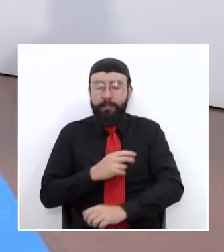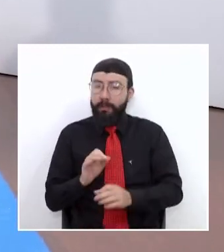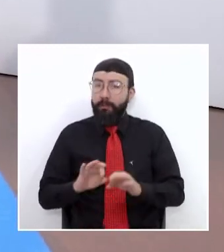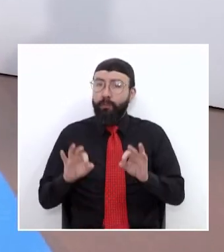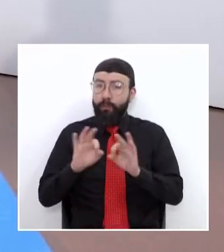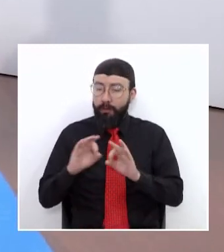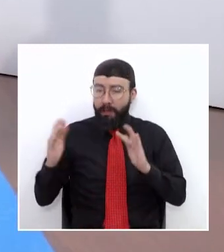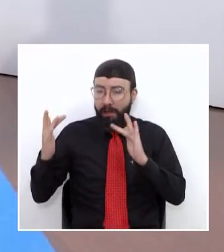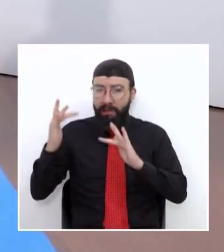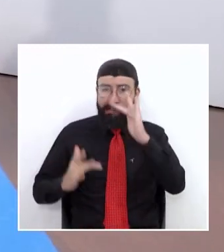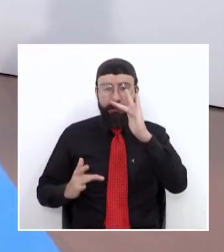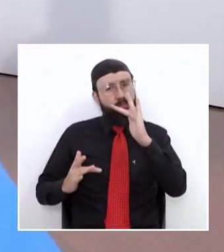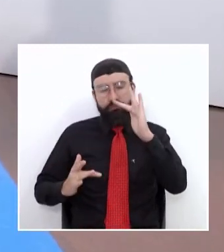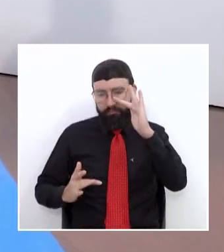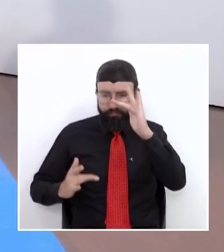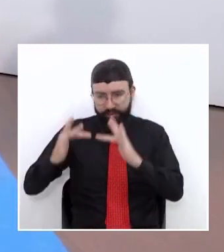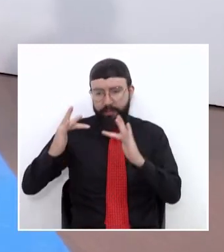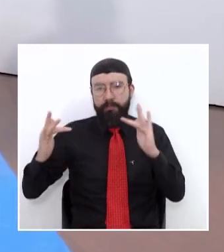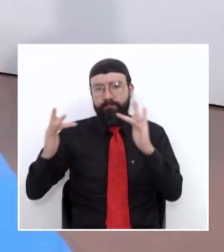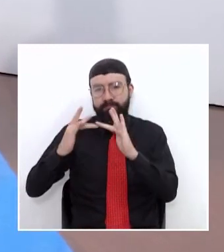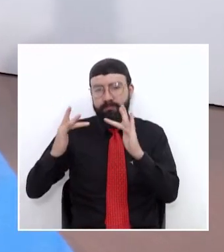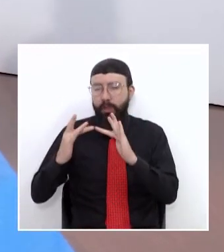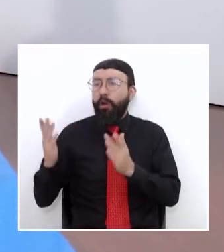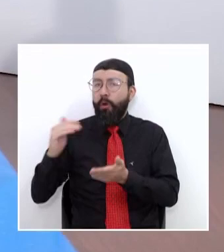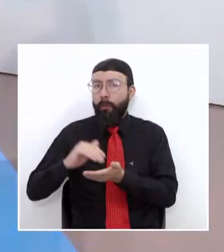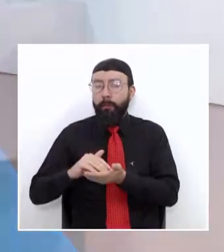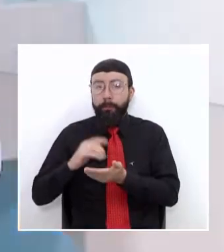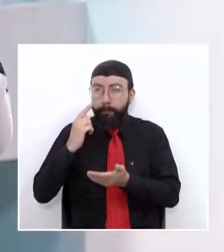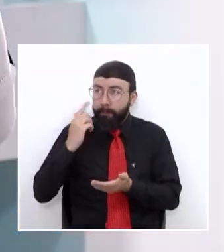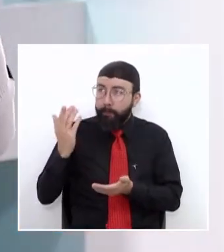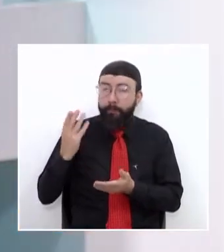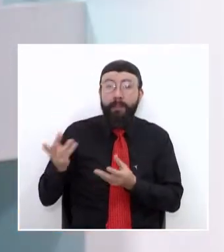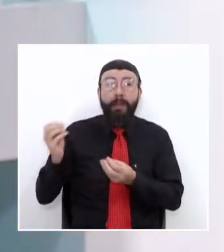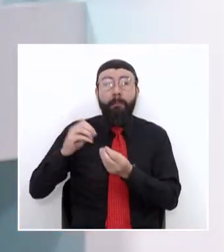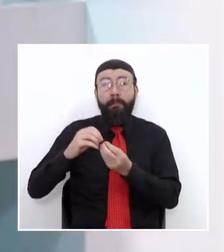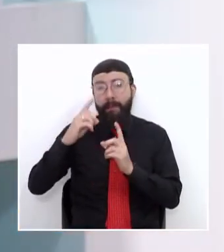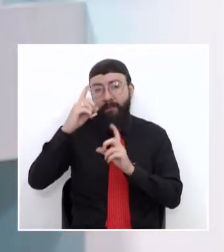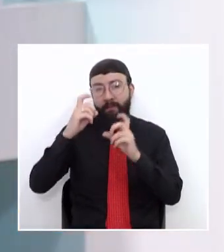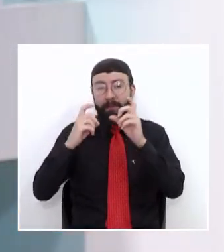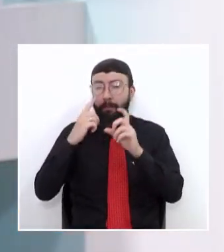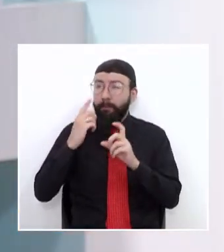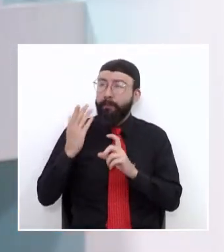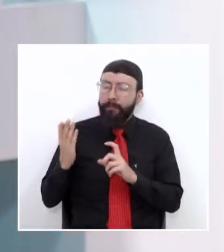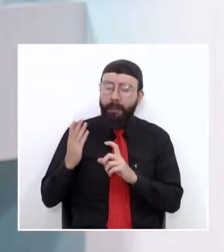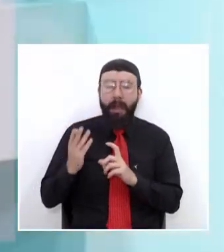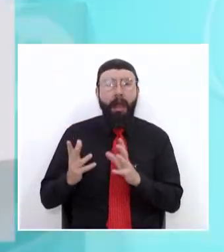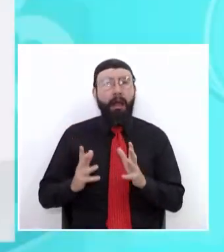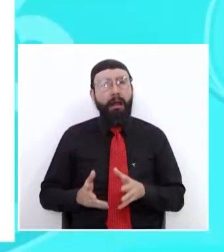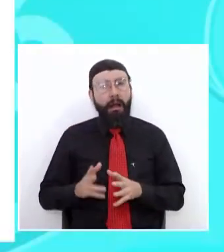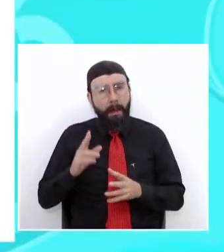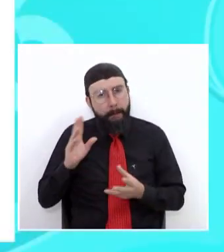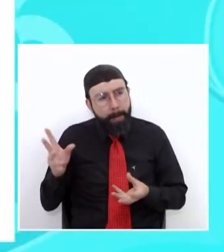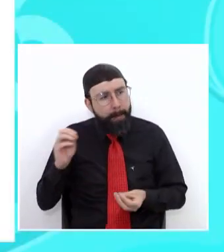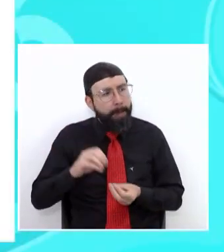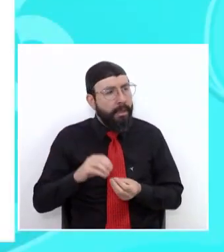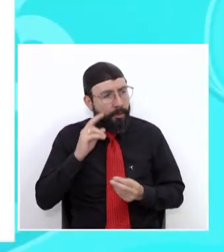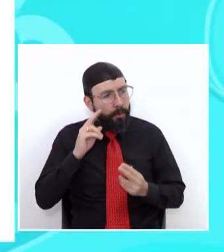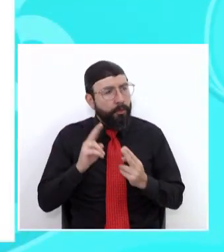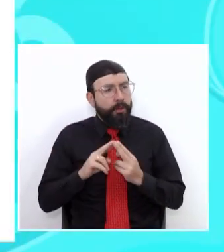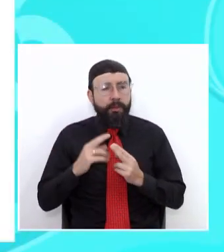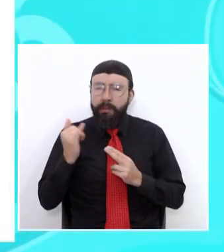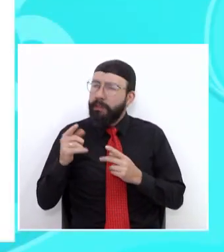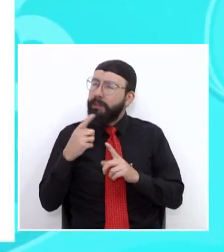desinterferir, desbloquear esas cicatrices. Veamos esta otra imagen para que ustedes acaben de tener ese concepto completo